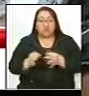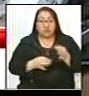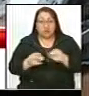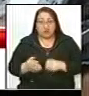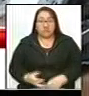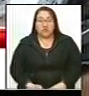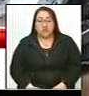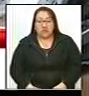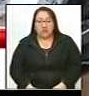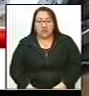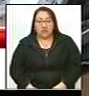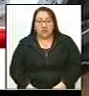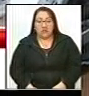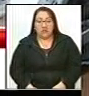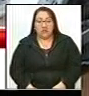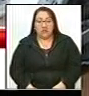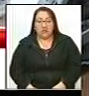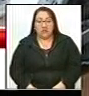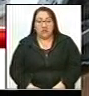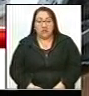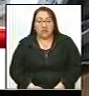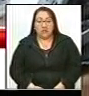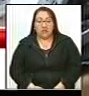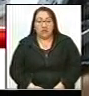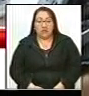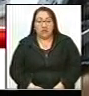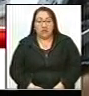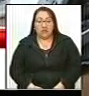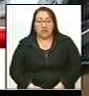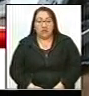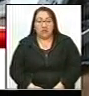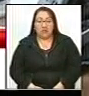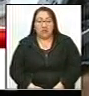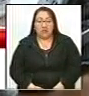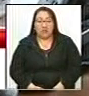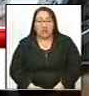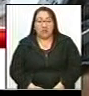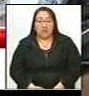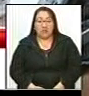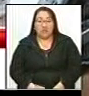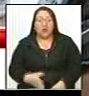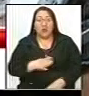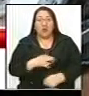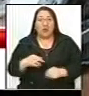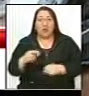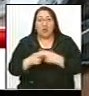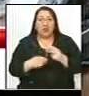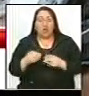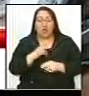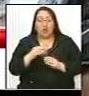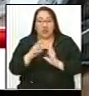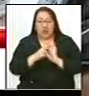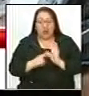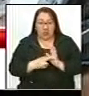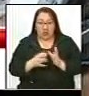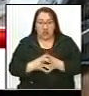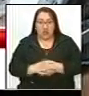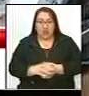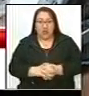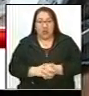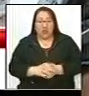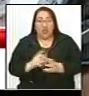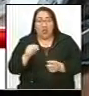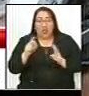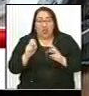Este es un proyecto financiado por el gobierno nacional. el gobierno regional no, en